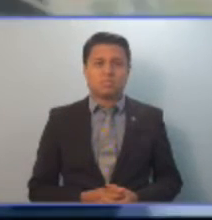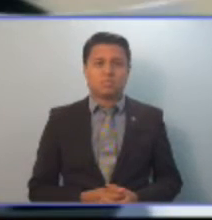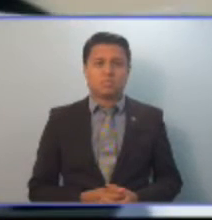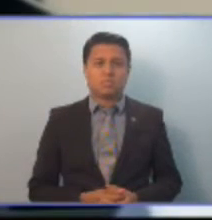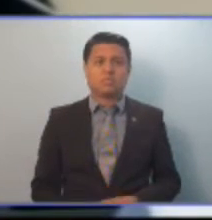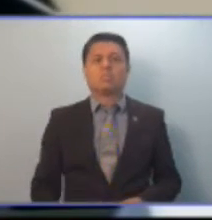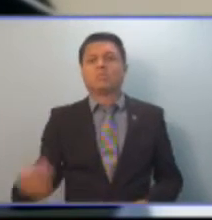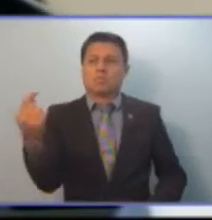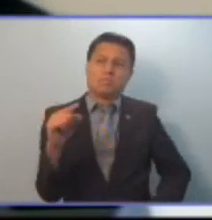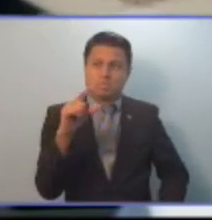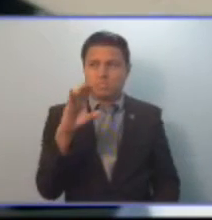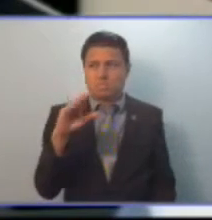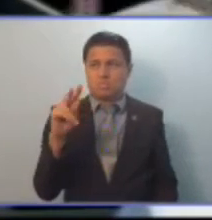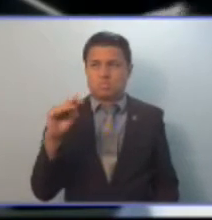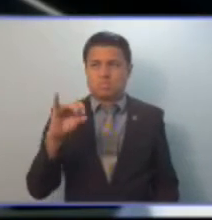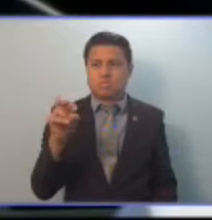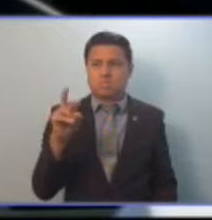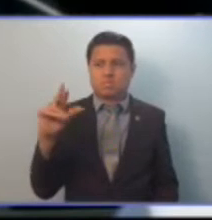Licenciado Canjura,